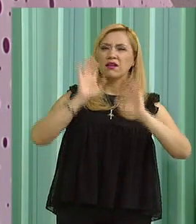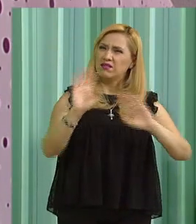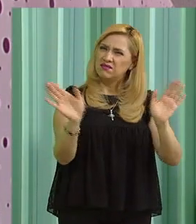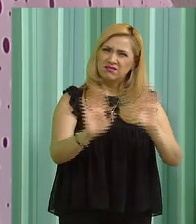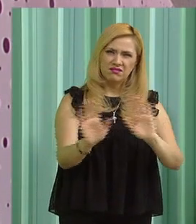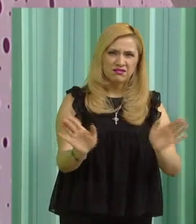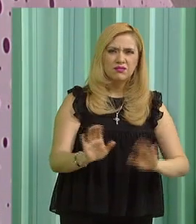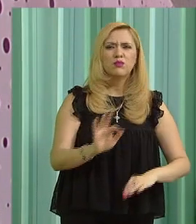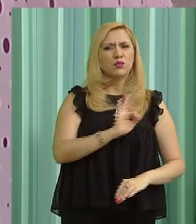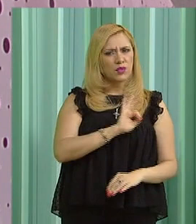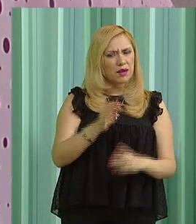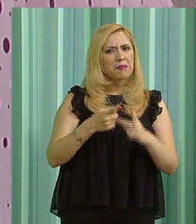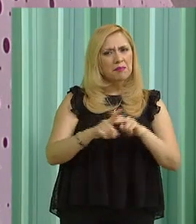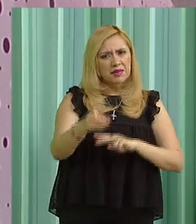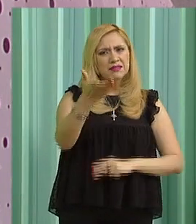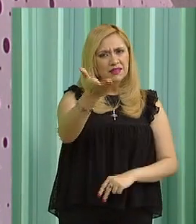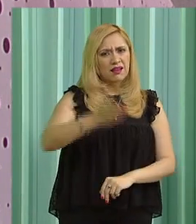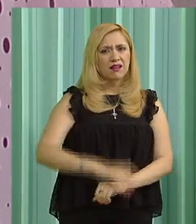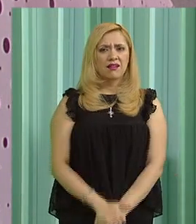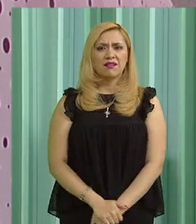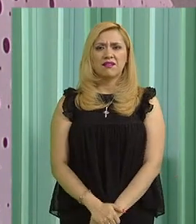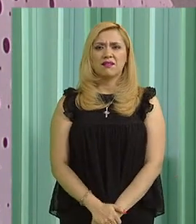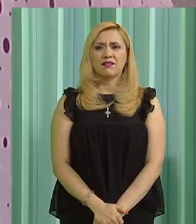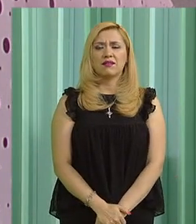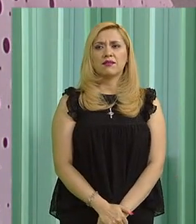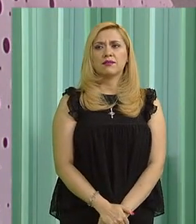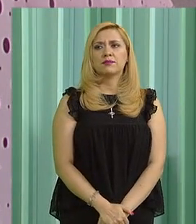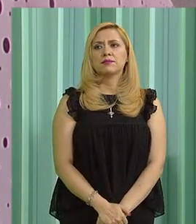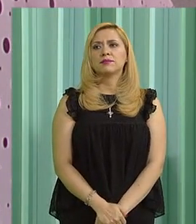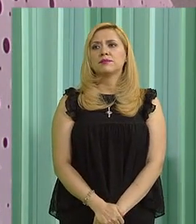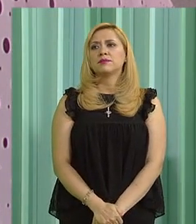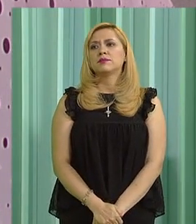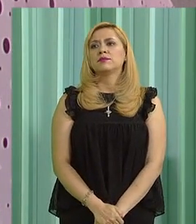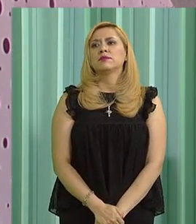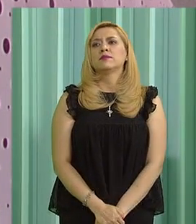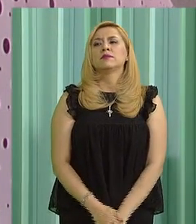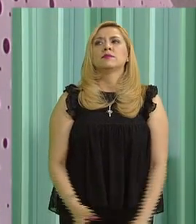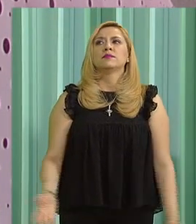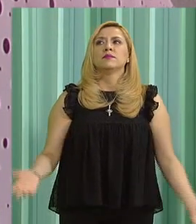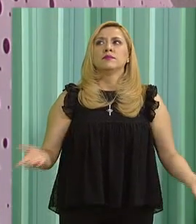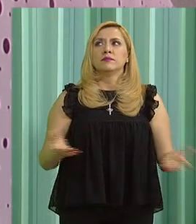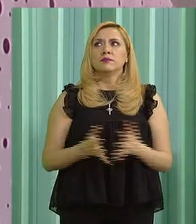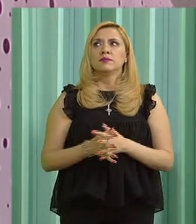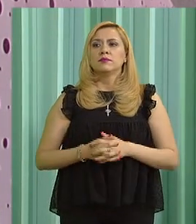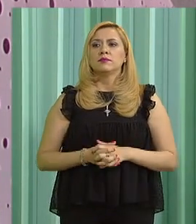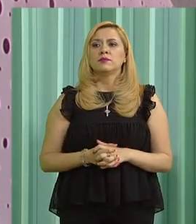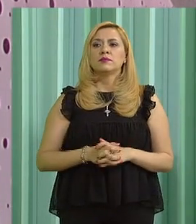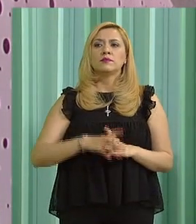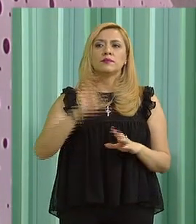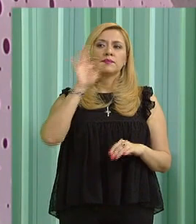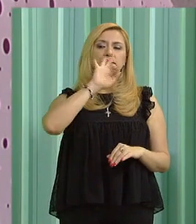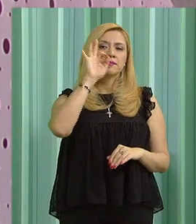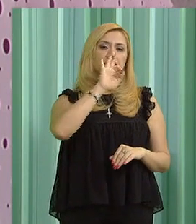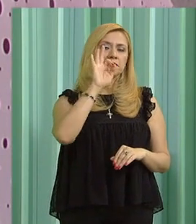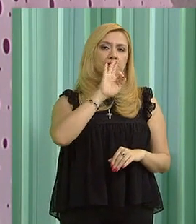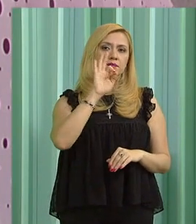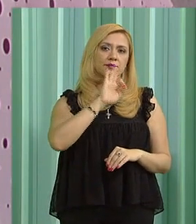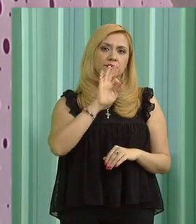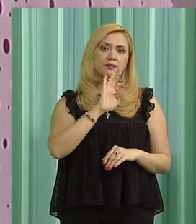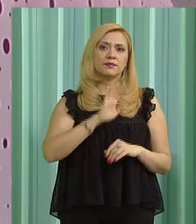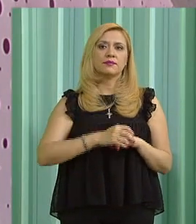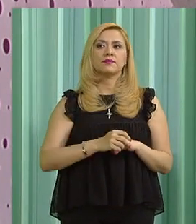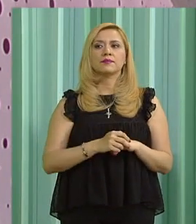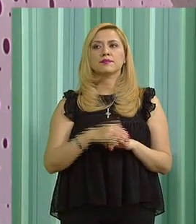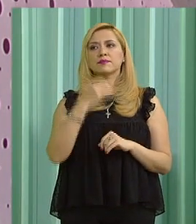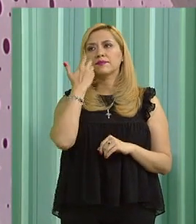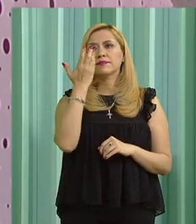podemos empezar a hacer como esas. Sí. ¿Qué opinas, Ariel? Bueno, quizá aquí quepa una invitación.